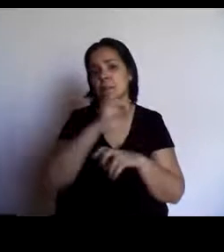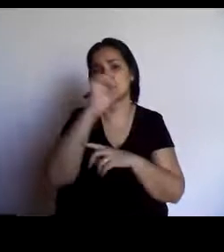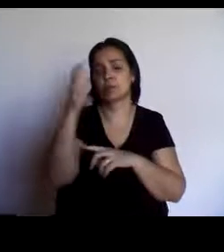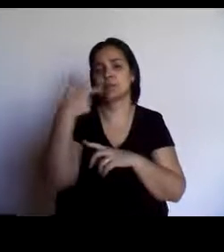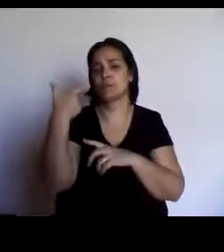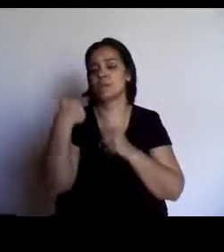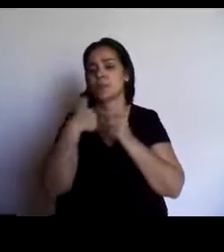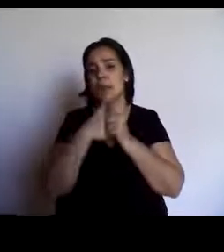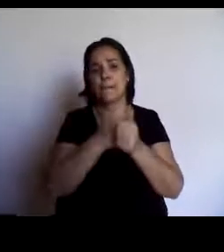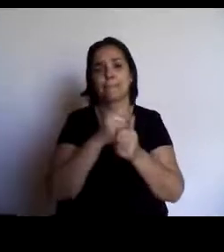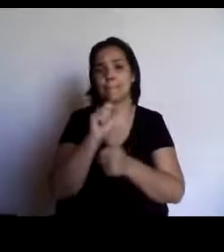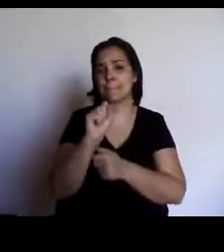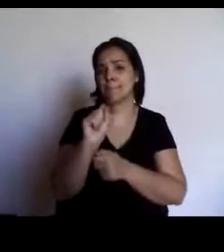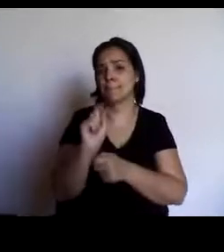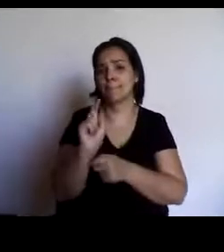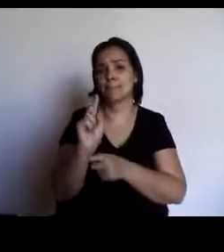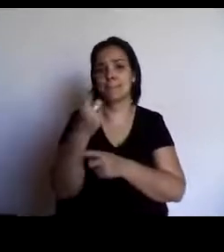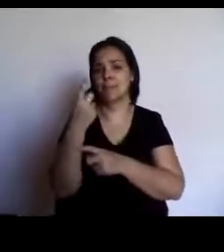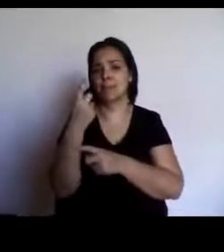que